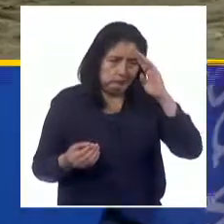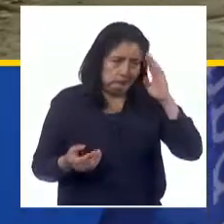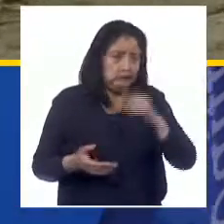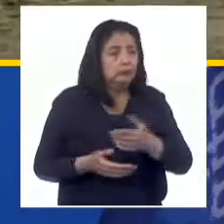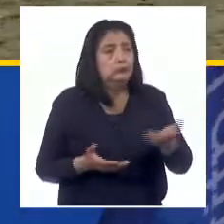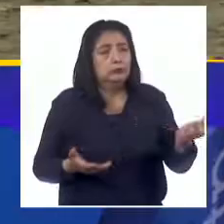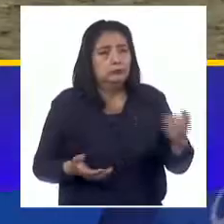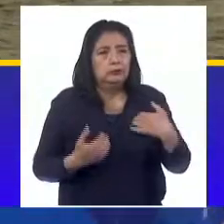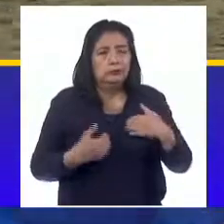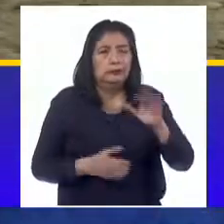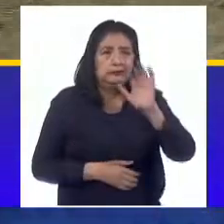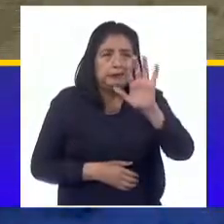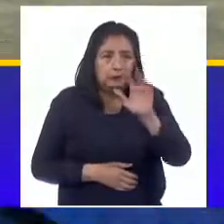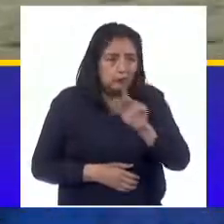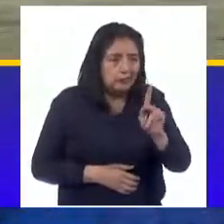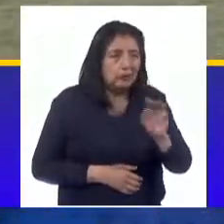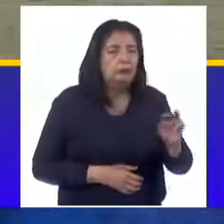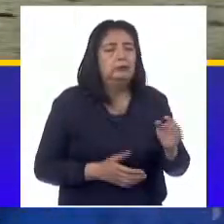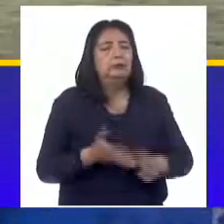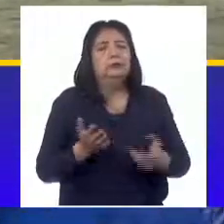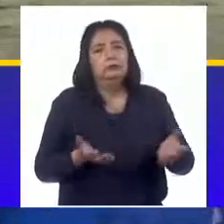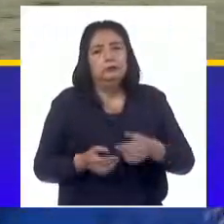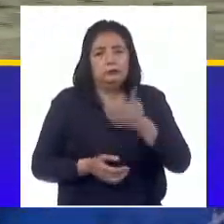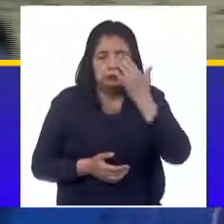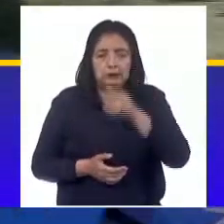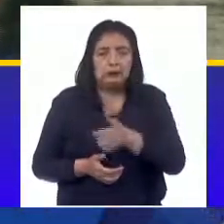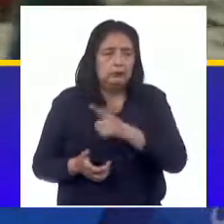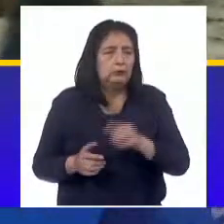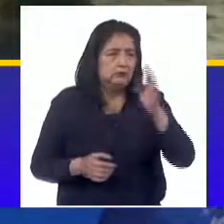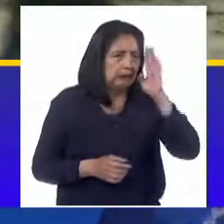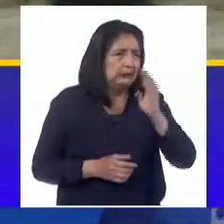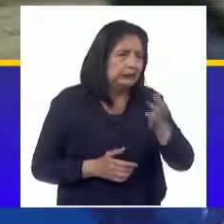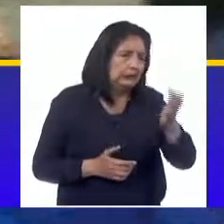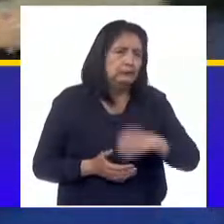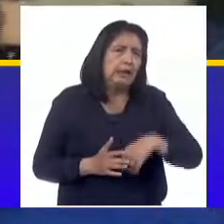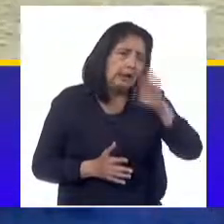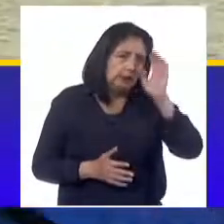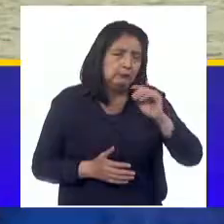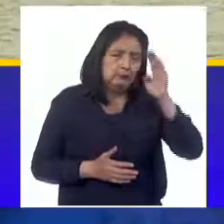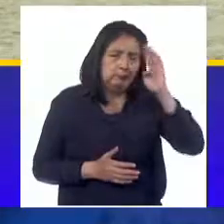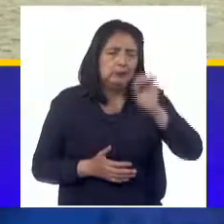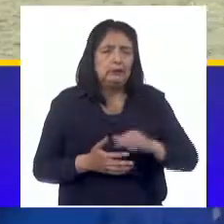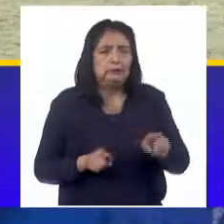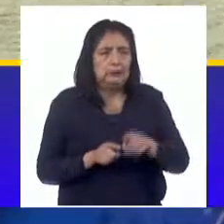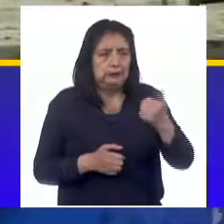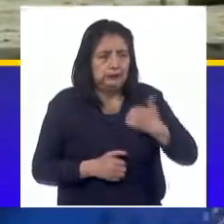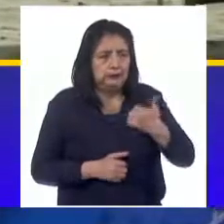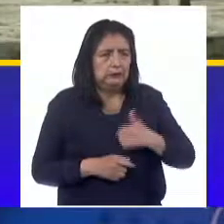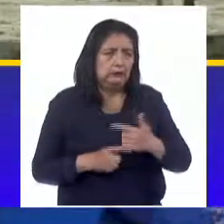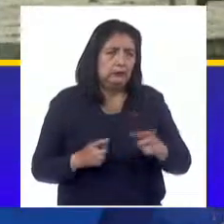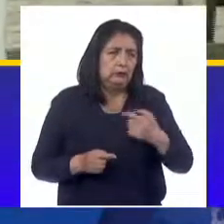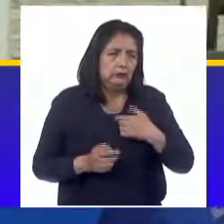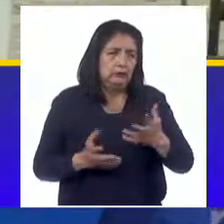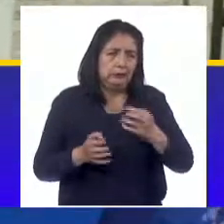se imagina, nosotros tenemos 5 kilómetros, se imagina Agua Dulce cómo es, Barranco también, más efectivos de la policía y del ejército peruano. Pero